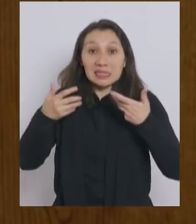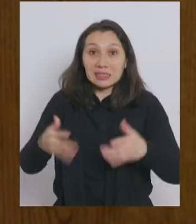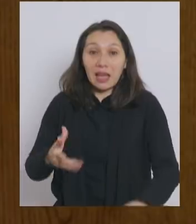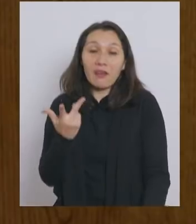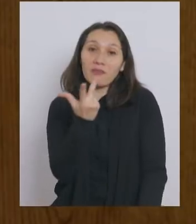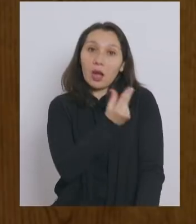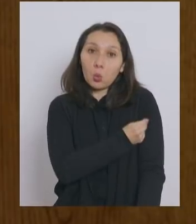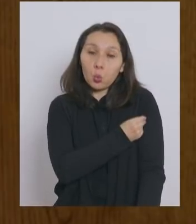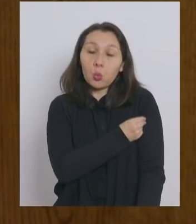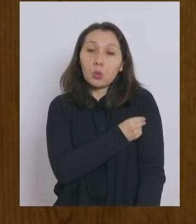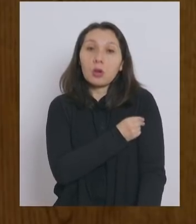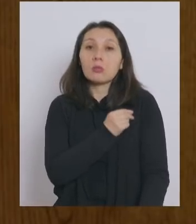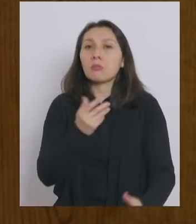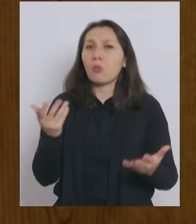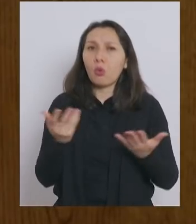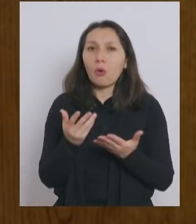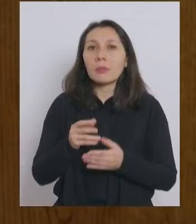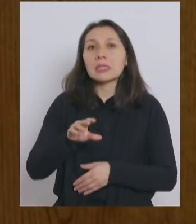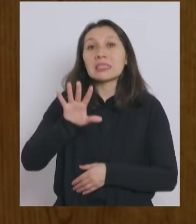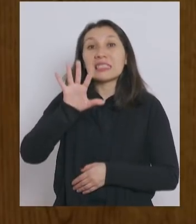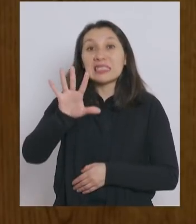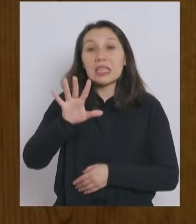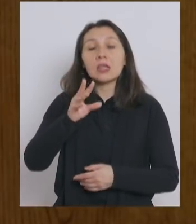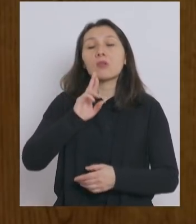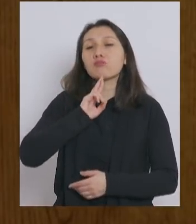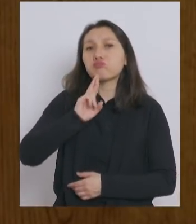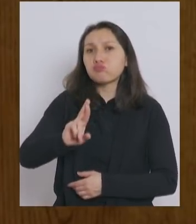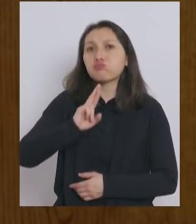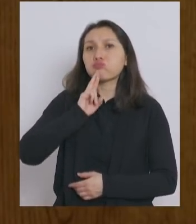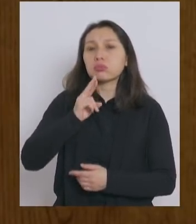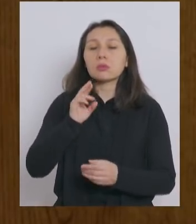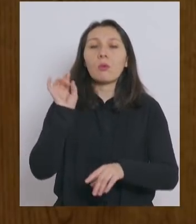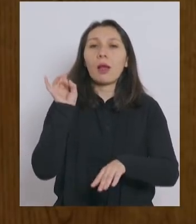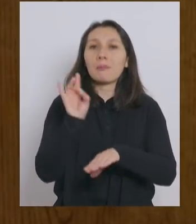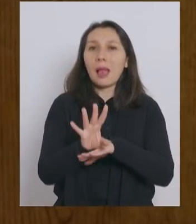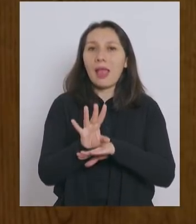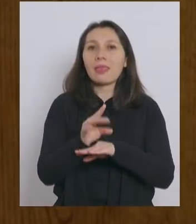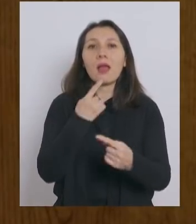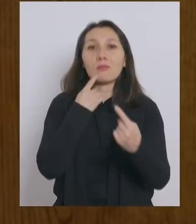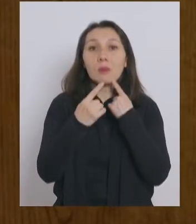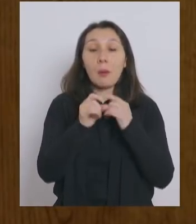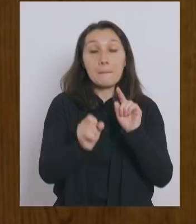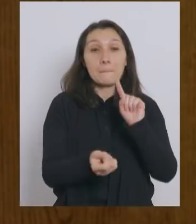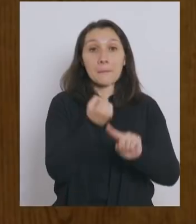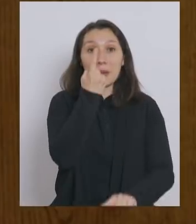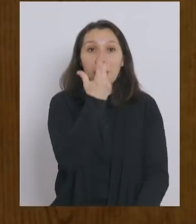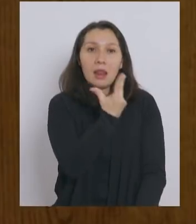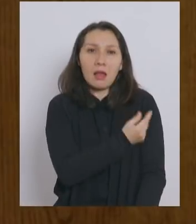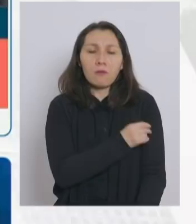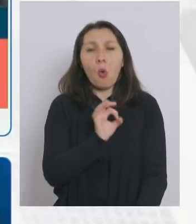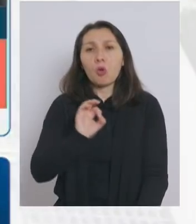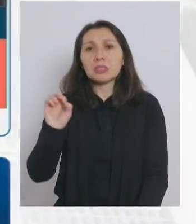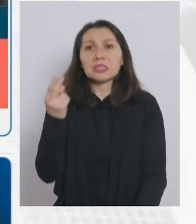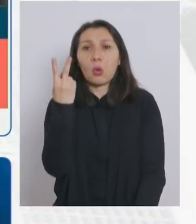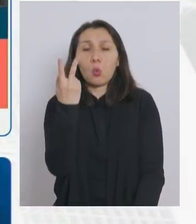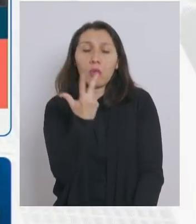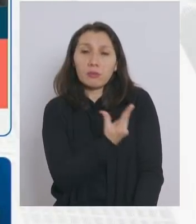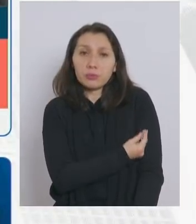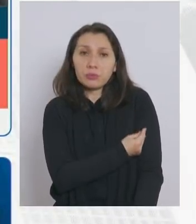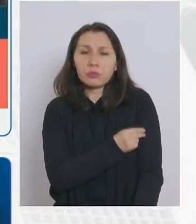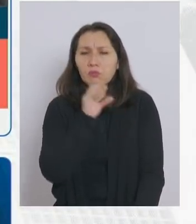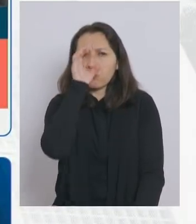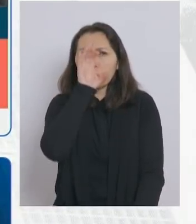en donde a través de 5 encuestas en total que se envían luego de la primera o segunda dosis,